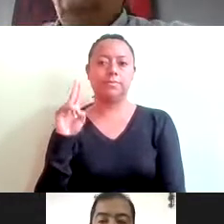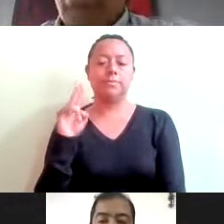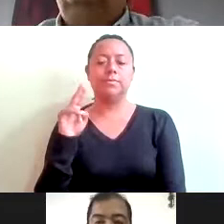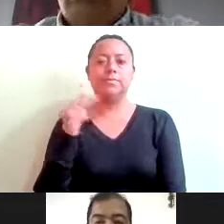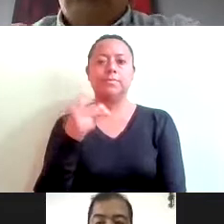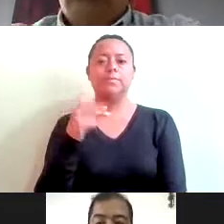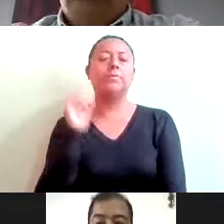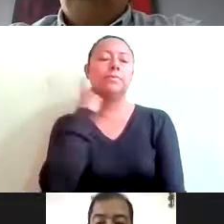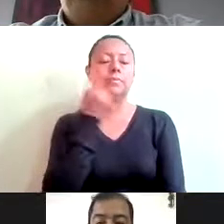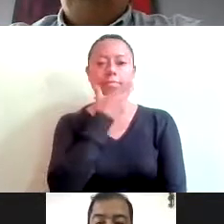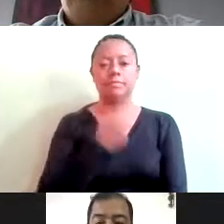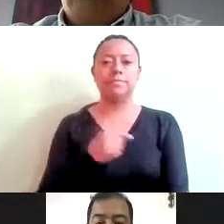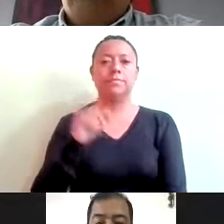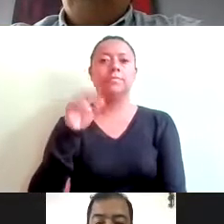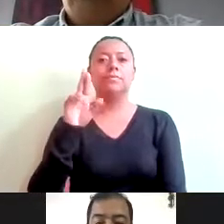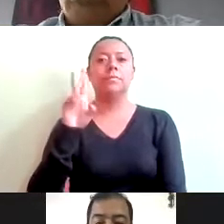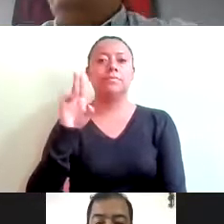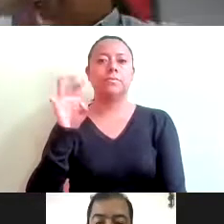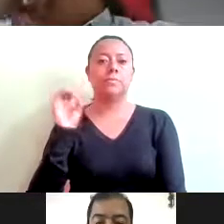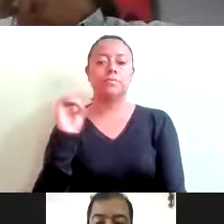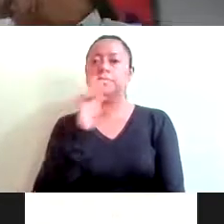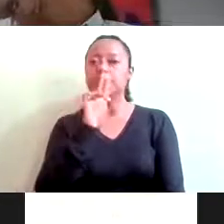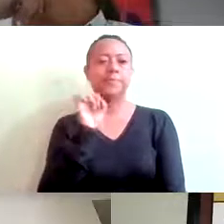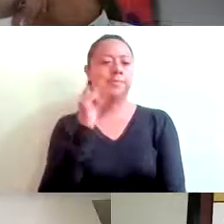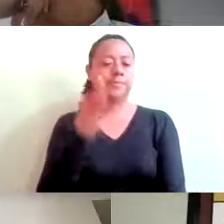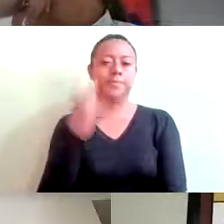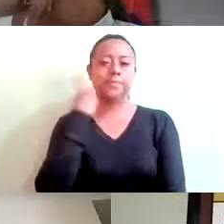favor. Diputada Yuriri Ayala.